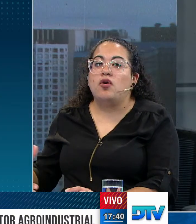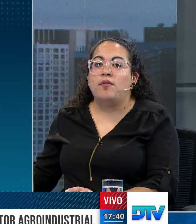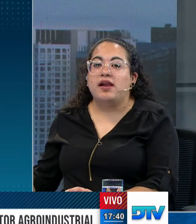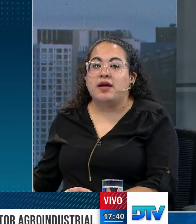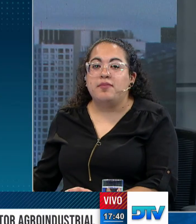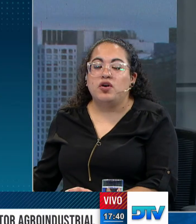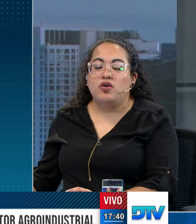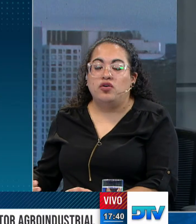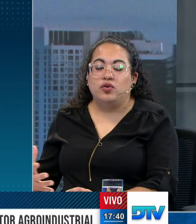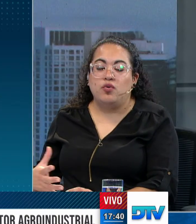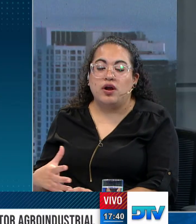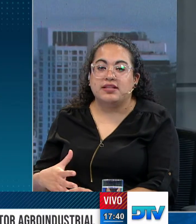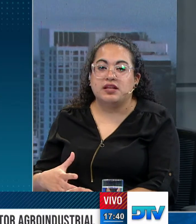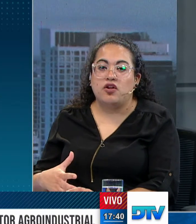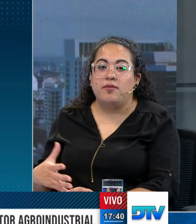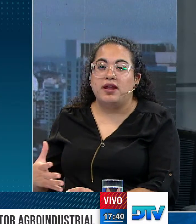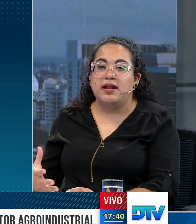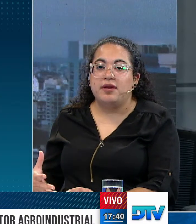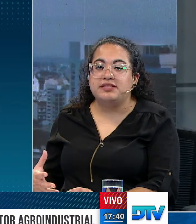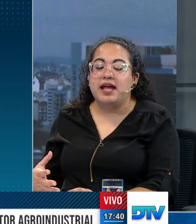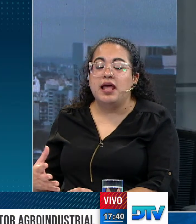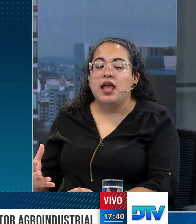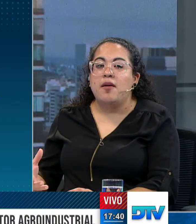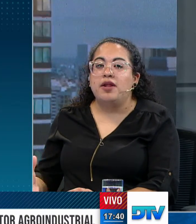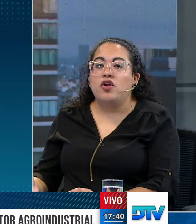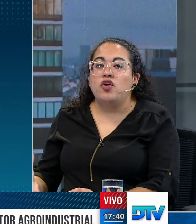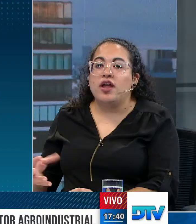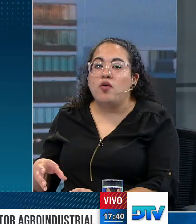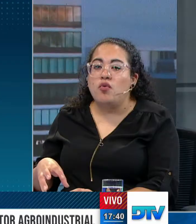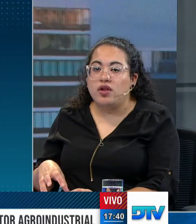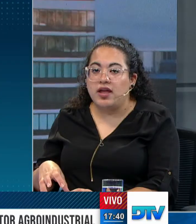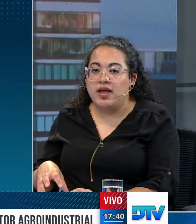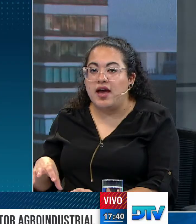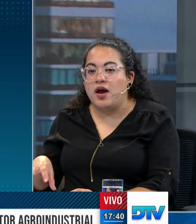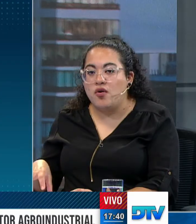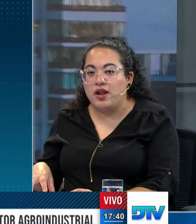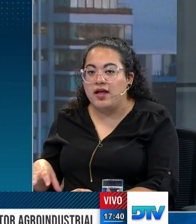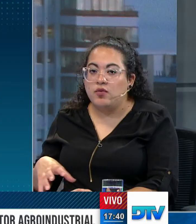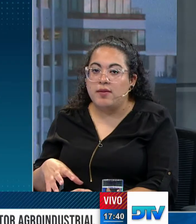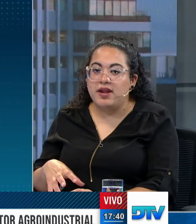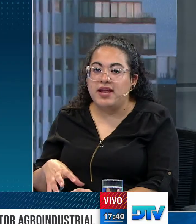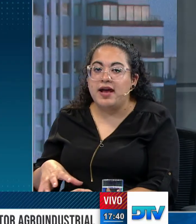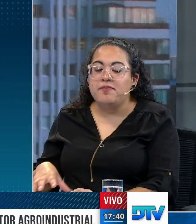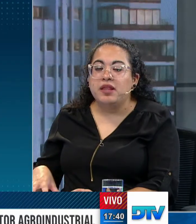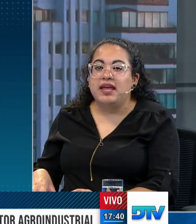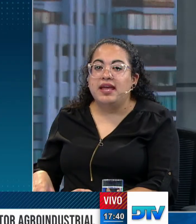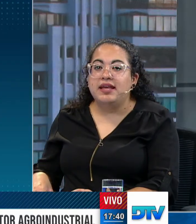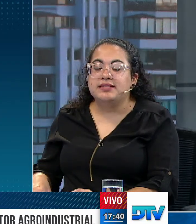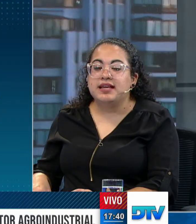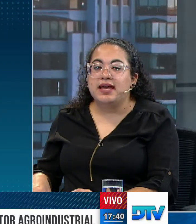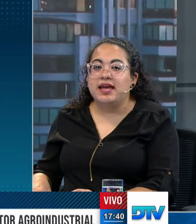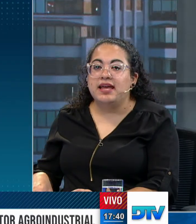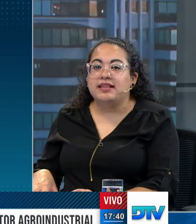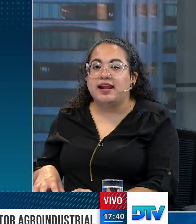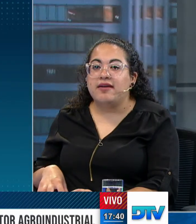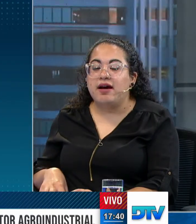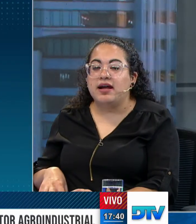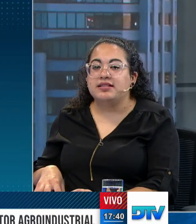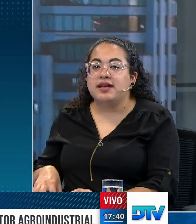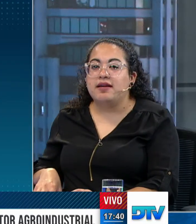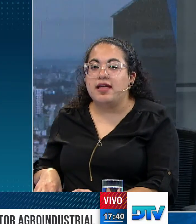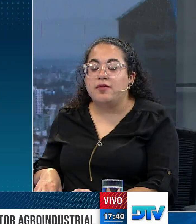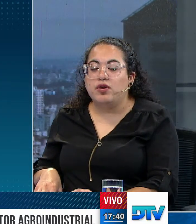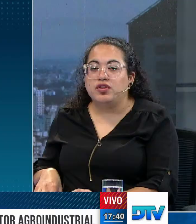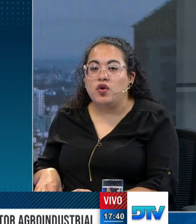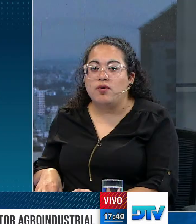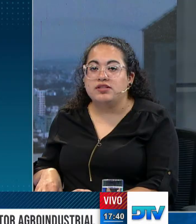hacerlo más rápido, otros buscan hacerlo de manera parcial, pero lo que urge ahora de alguna manera es que esta rebaja que se